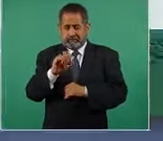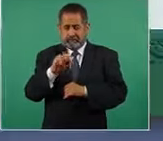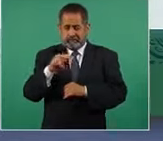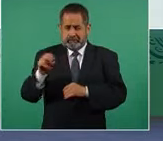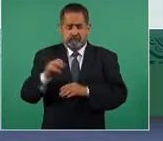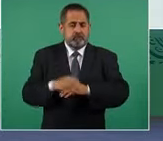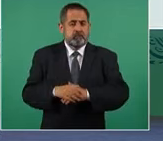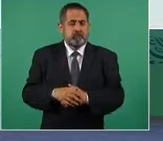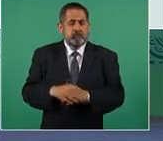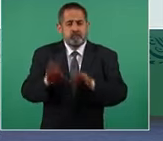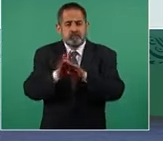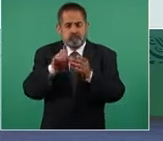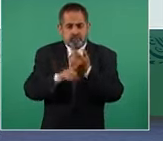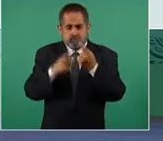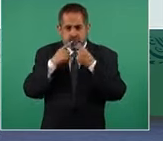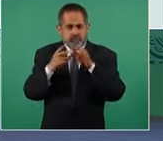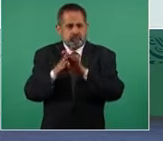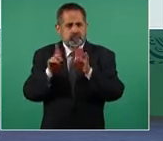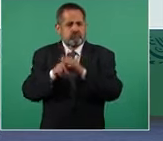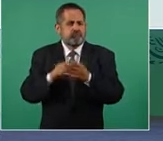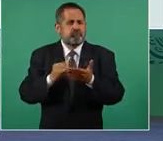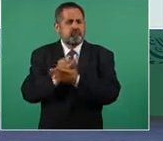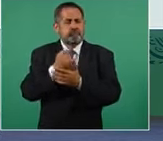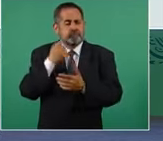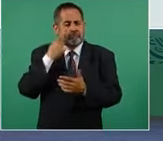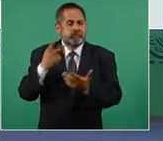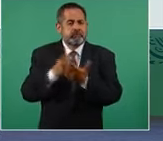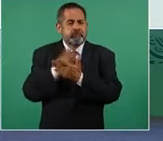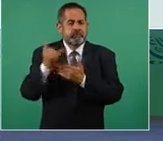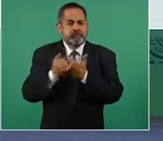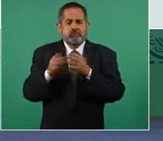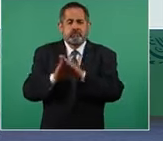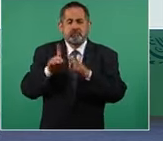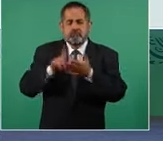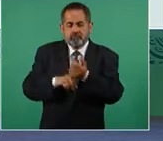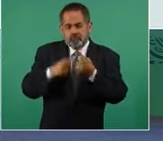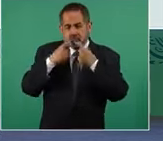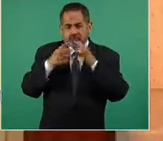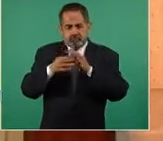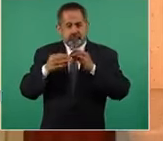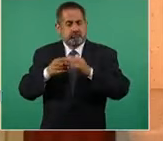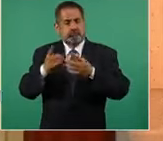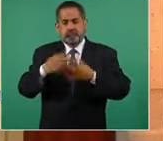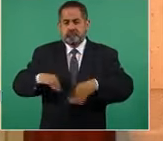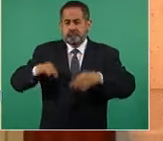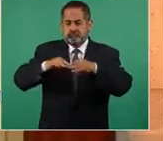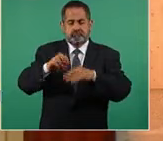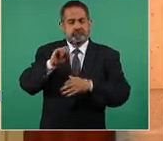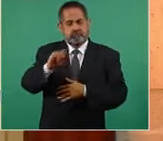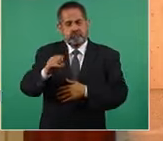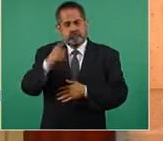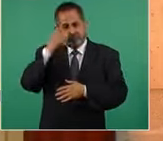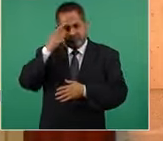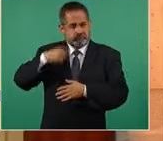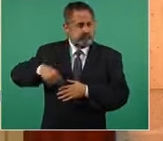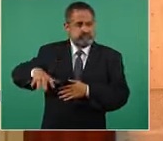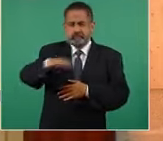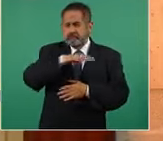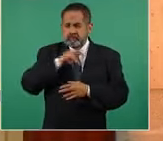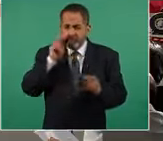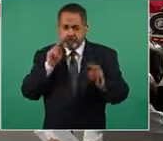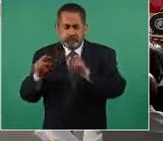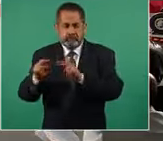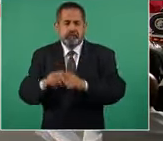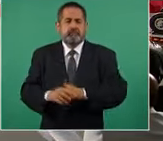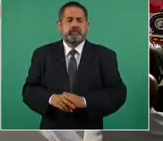no había una sustancia en la decisión del proyecto que señalara, para nosotros sí es importante por el tipo panorámico.